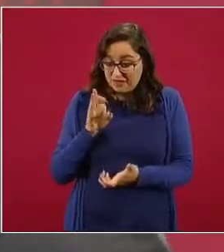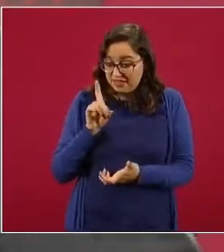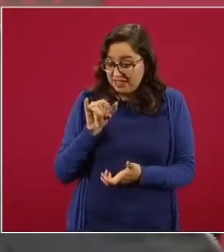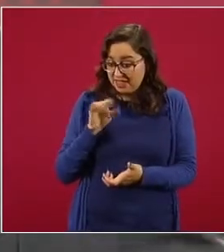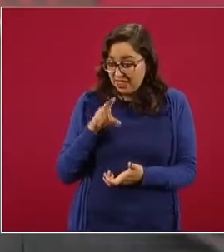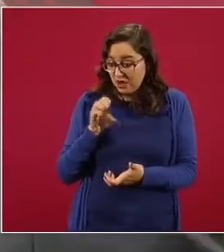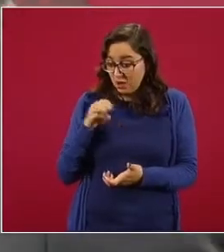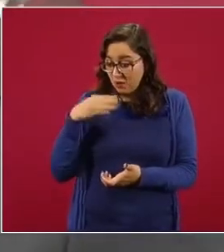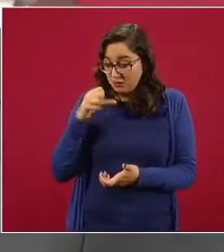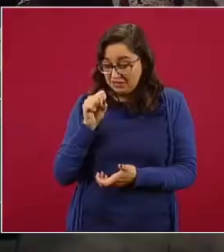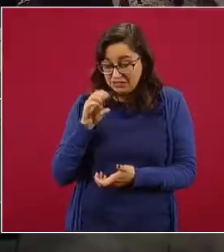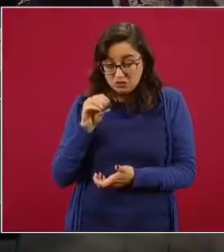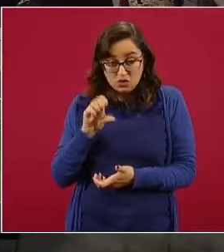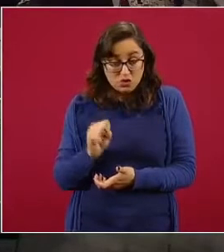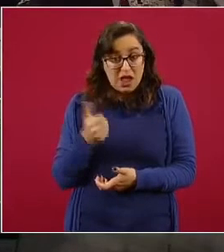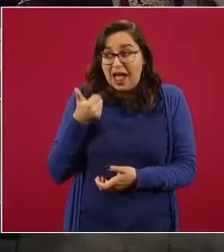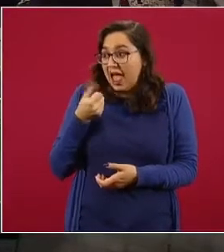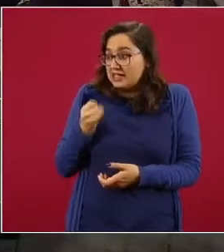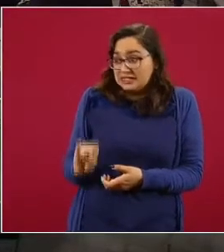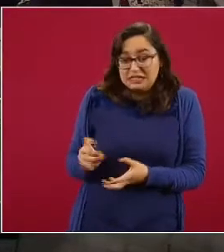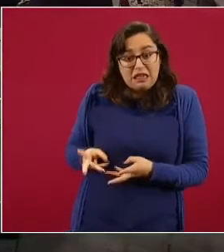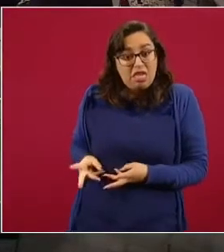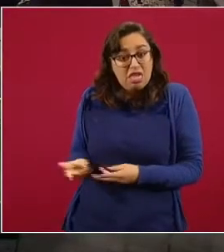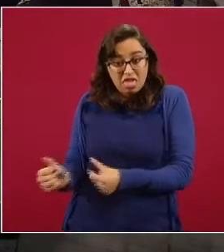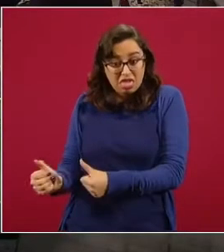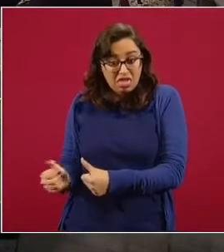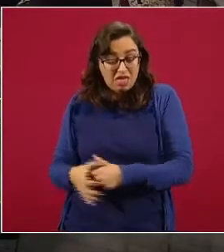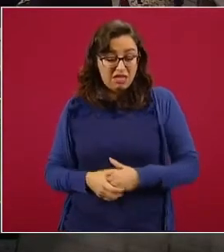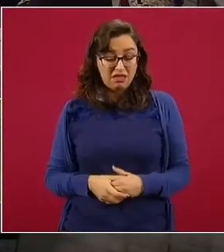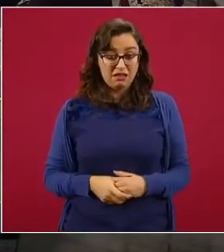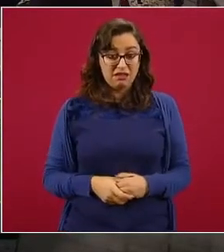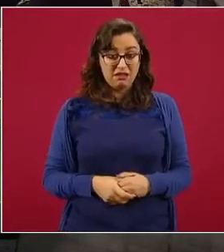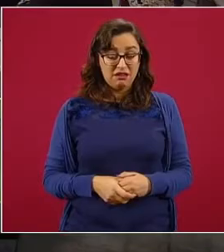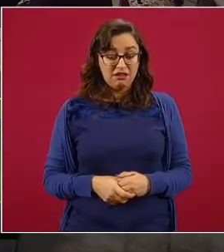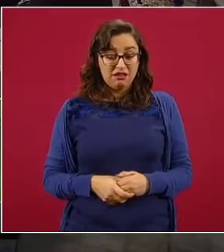Yo quiero que un día,